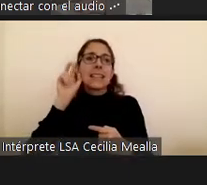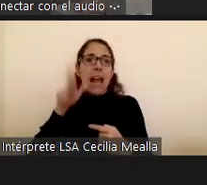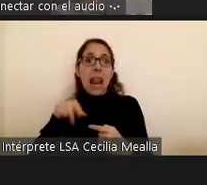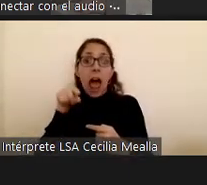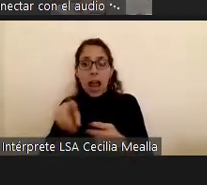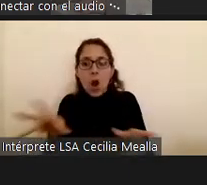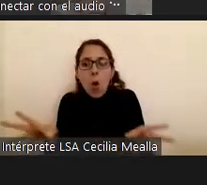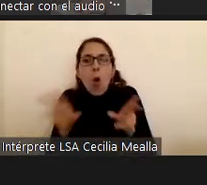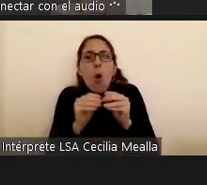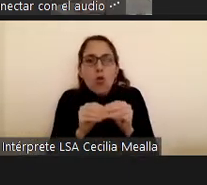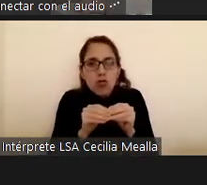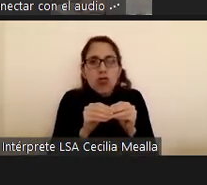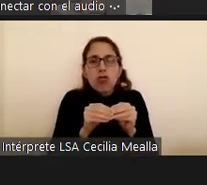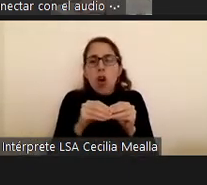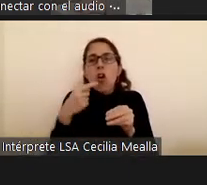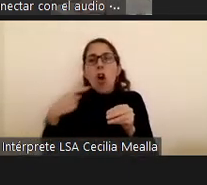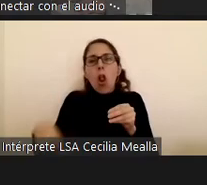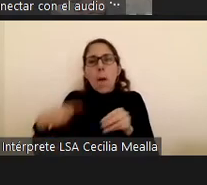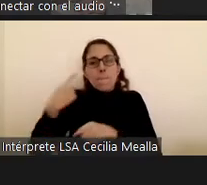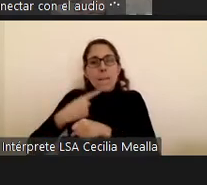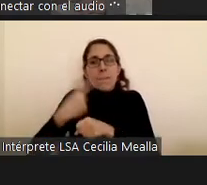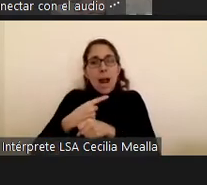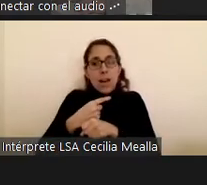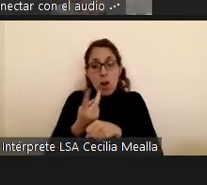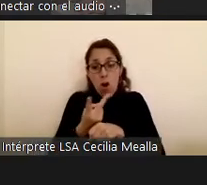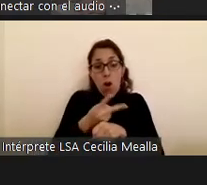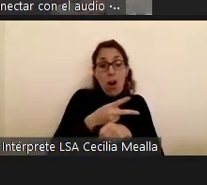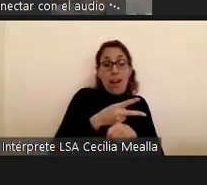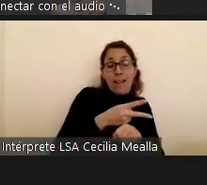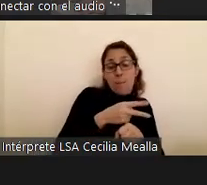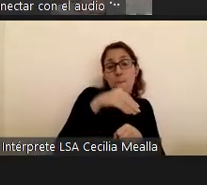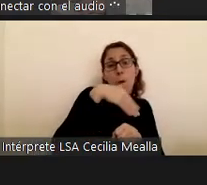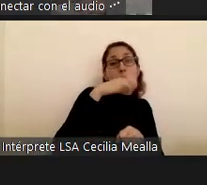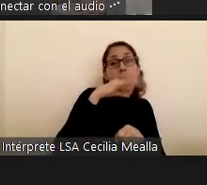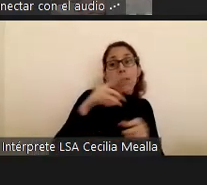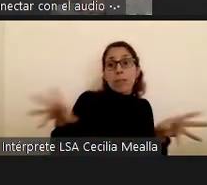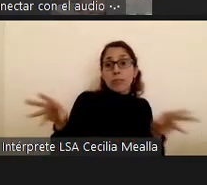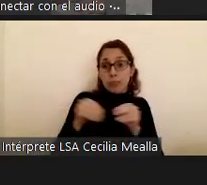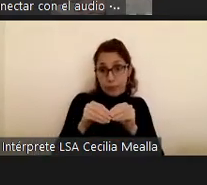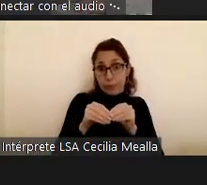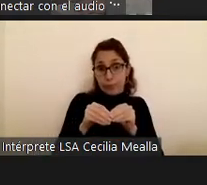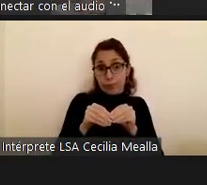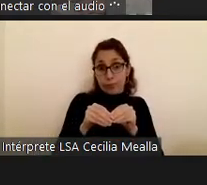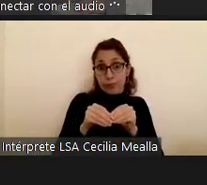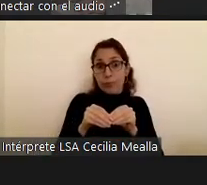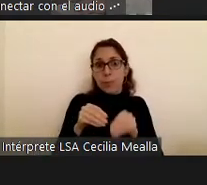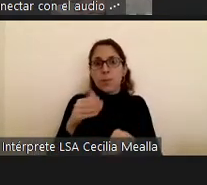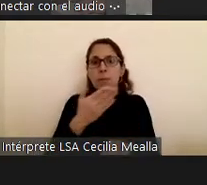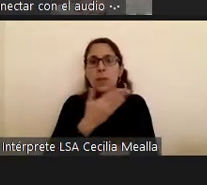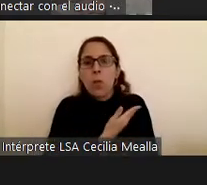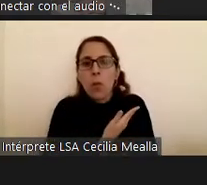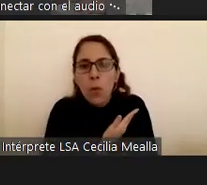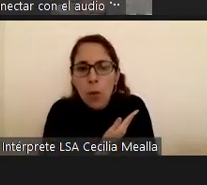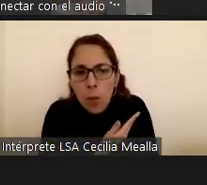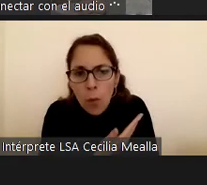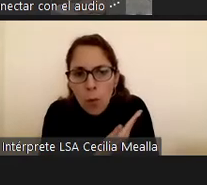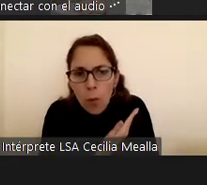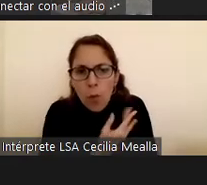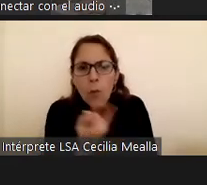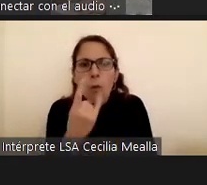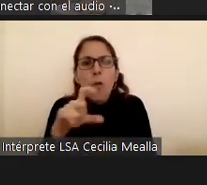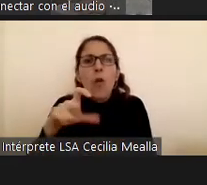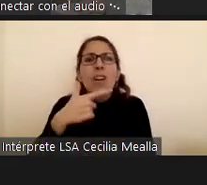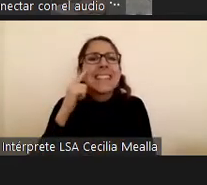dice fucsina fenicada o de Ciel? Bueno, la fucsina es el colorante primario y fenicada es en realidad el